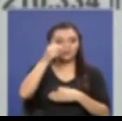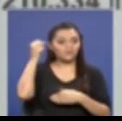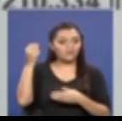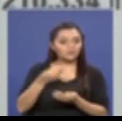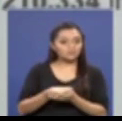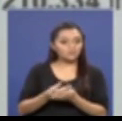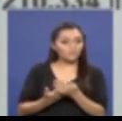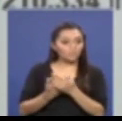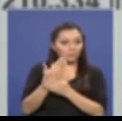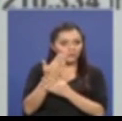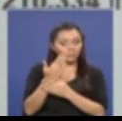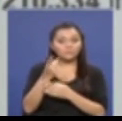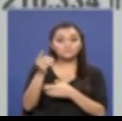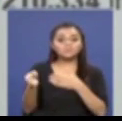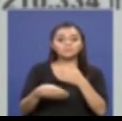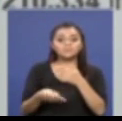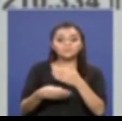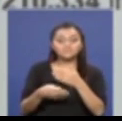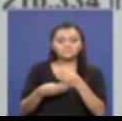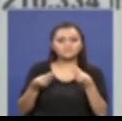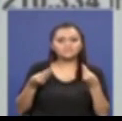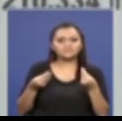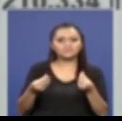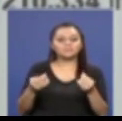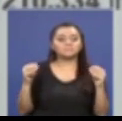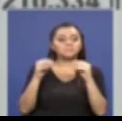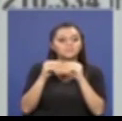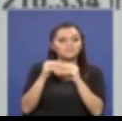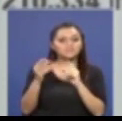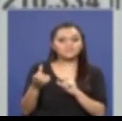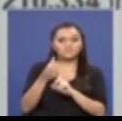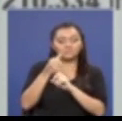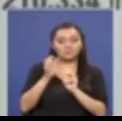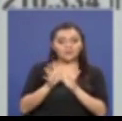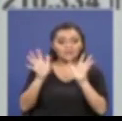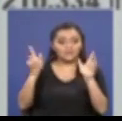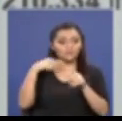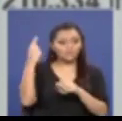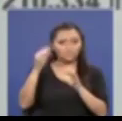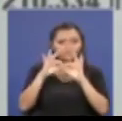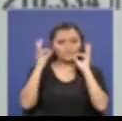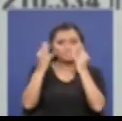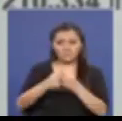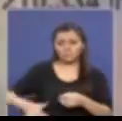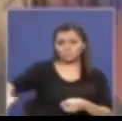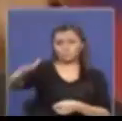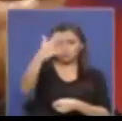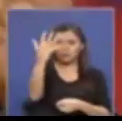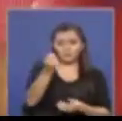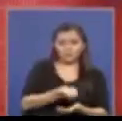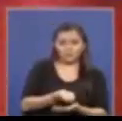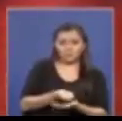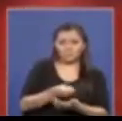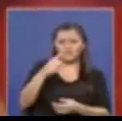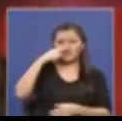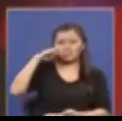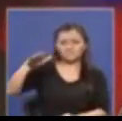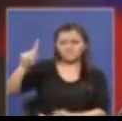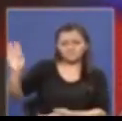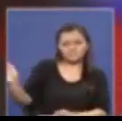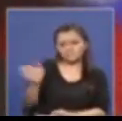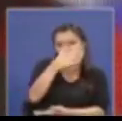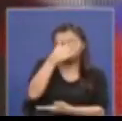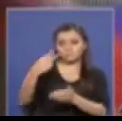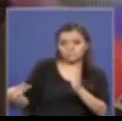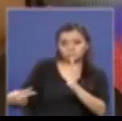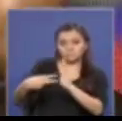eficientes. El programa de cocción eficiente, que si logramos que se generalice a todas las familias ecuatorianas que dejen de consumir gas, esto nos